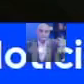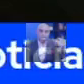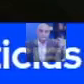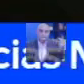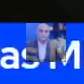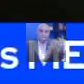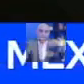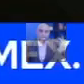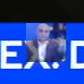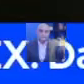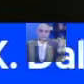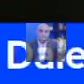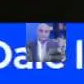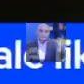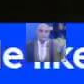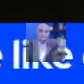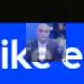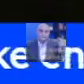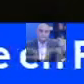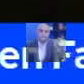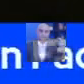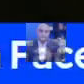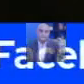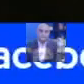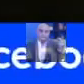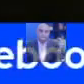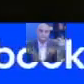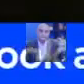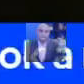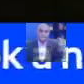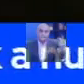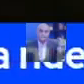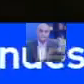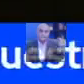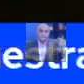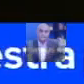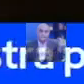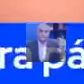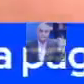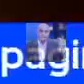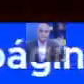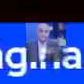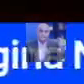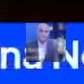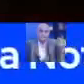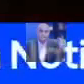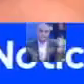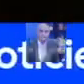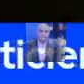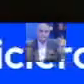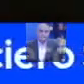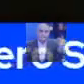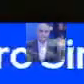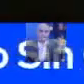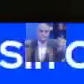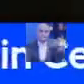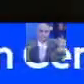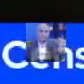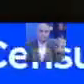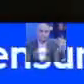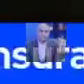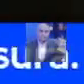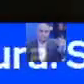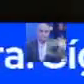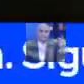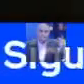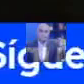presidencia principios de paz y civilidad. Abrazo solidario. Pues yo también, en solidaridad, como ayer lo decía en el programa,